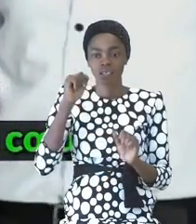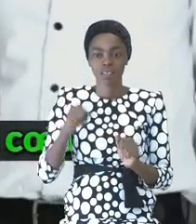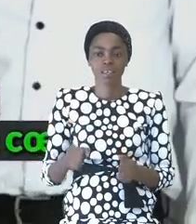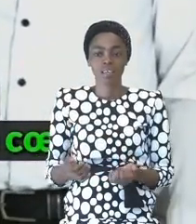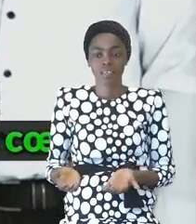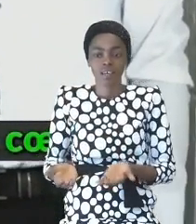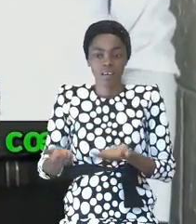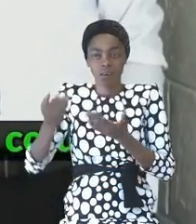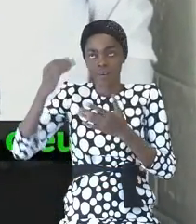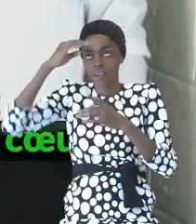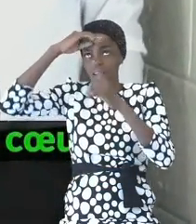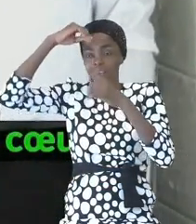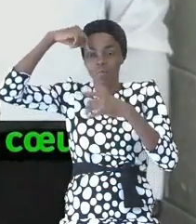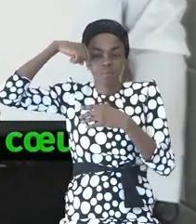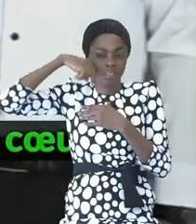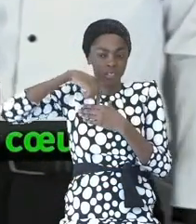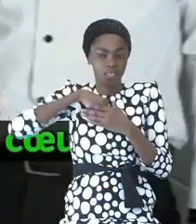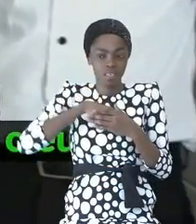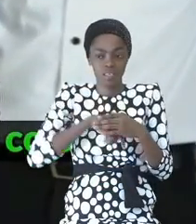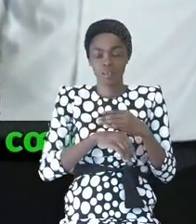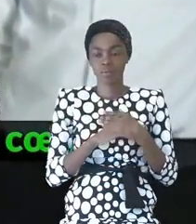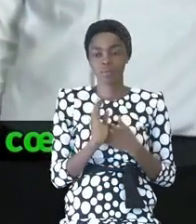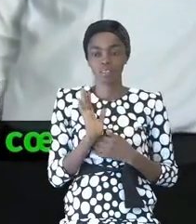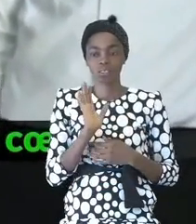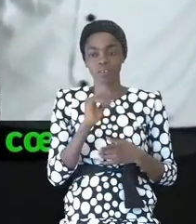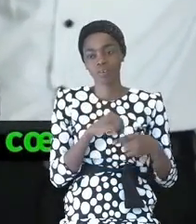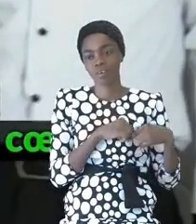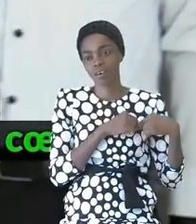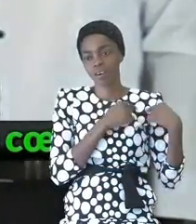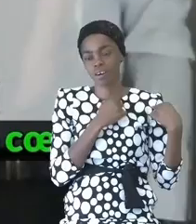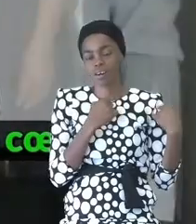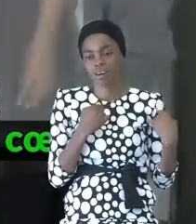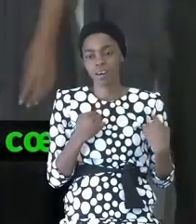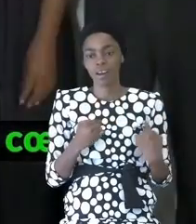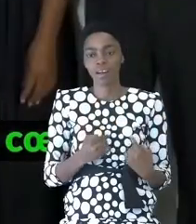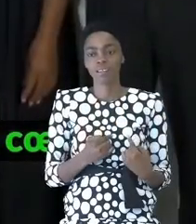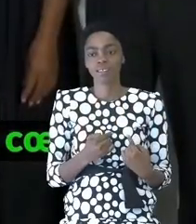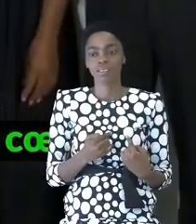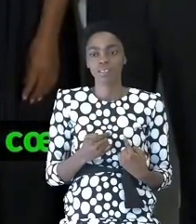está aquí, si tú quieres lo puedes